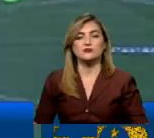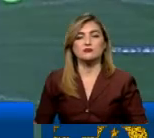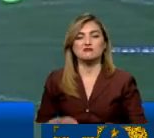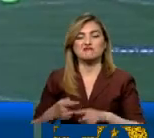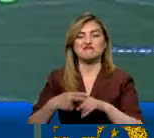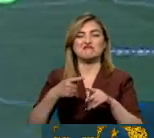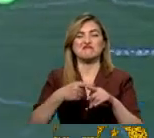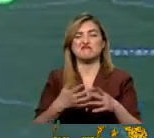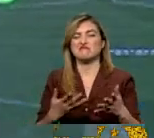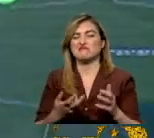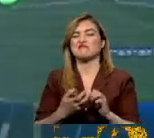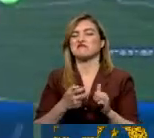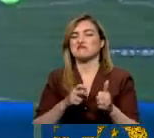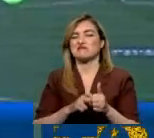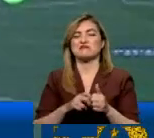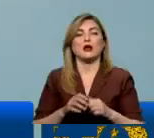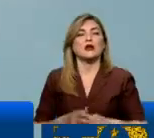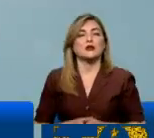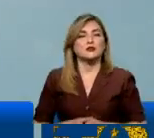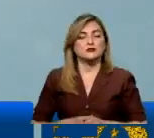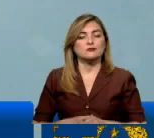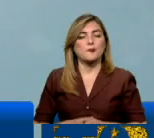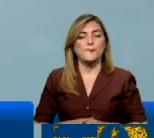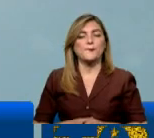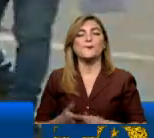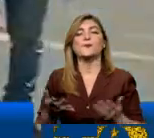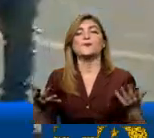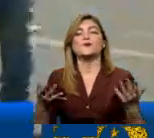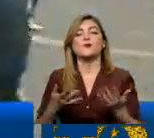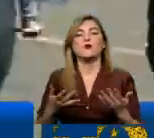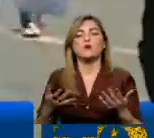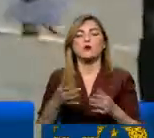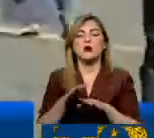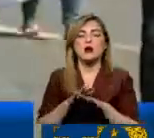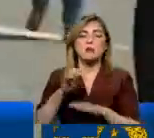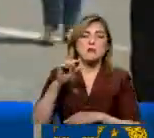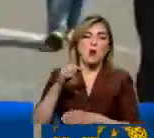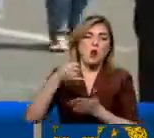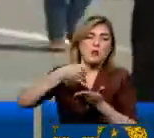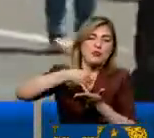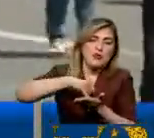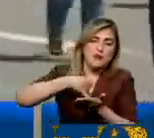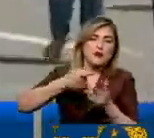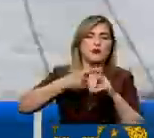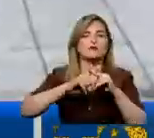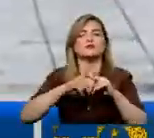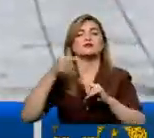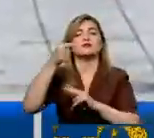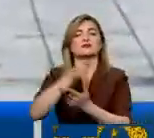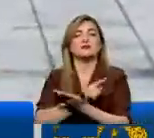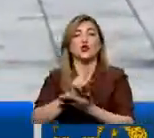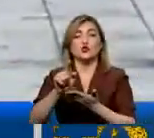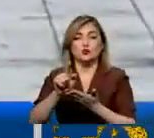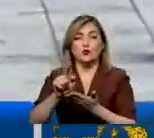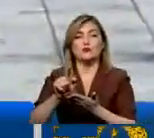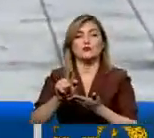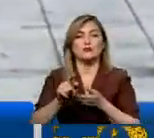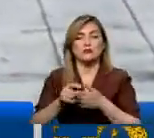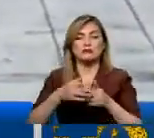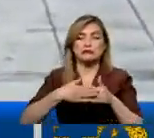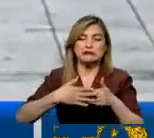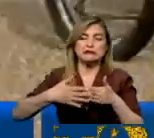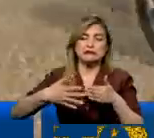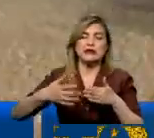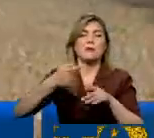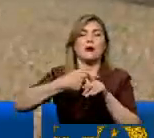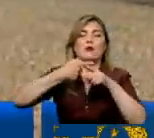matices, ¿no? Hasta ahora se conoce que la concurrencia del fenómeno sería de manera leve y débil. Empezaría las próximas semanas y se podría prolongar